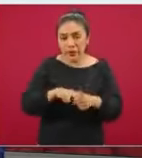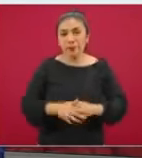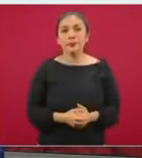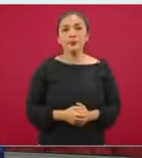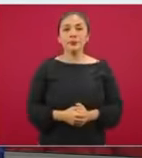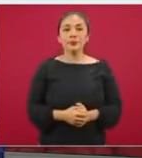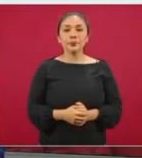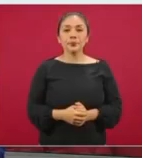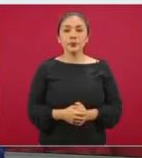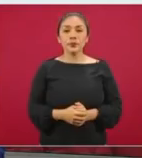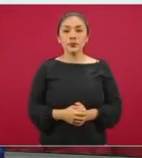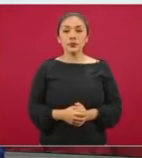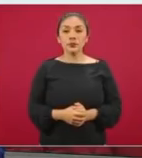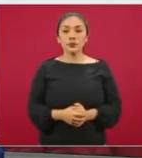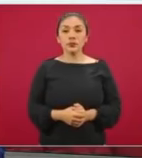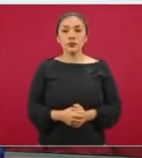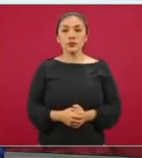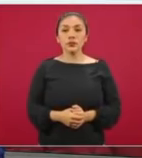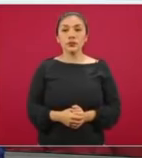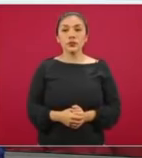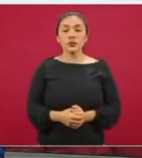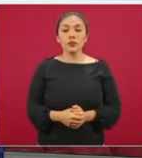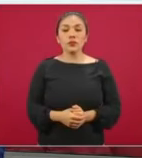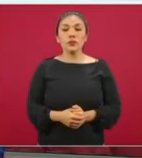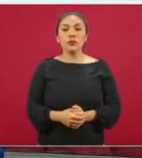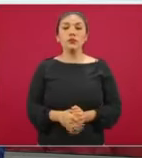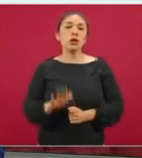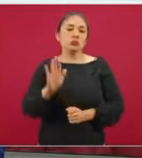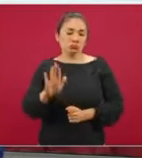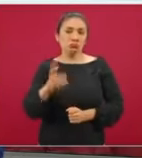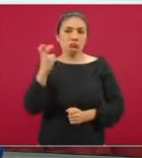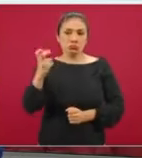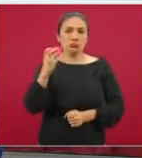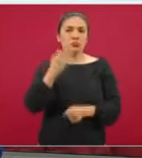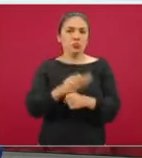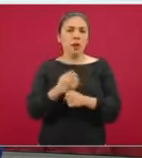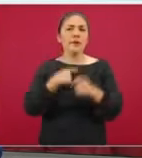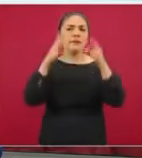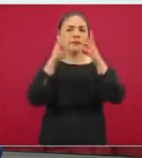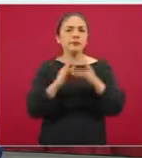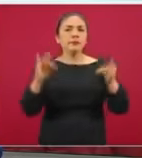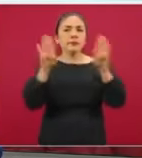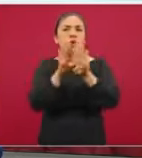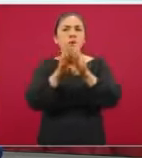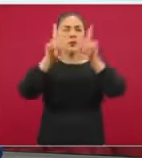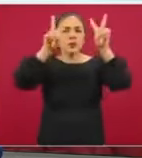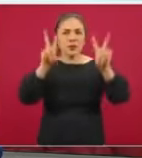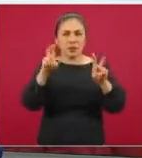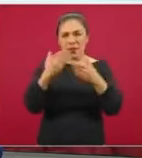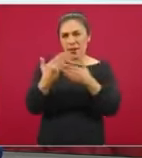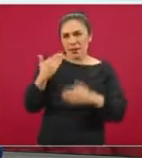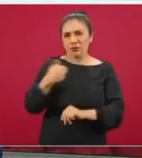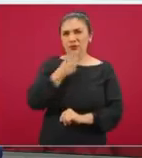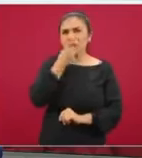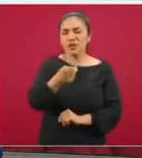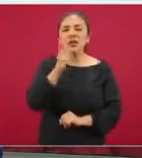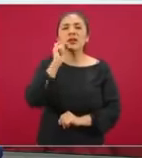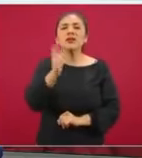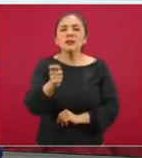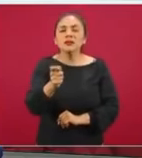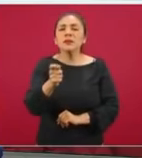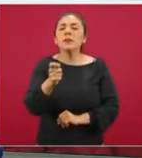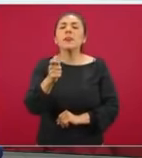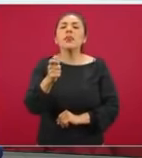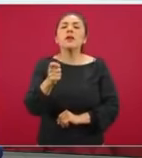siguiente diapositiva. Bien, vamos a entrar un poco al tema que comentaba, que tiene que ver